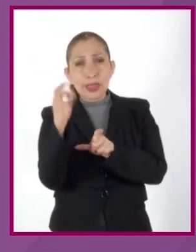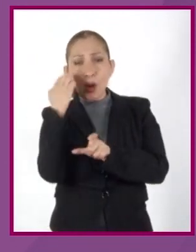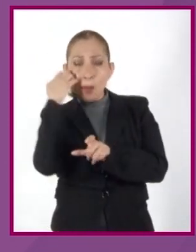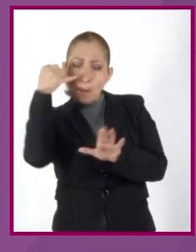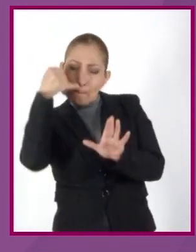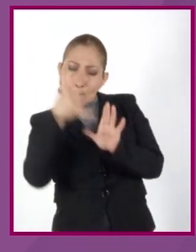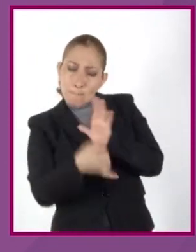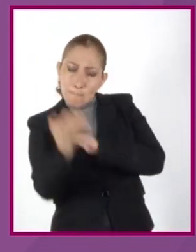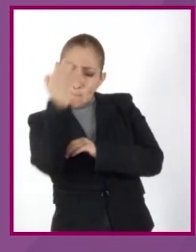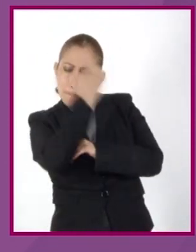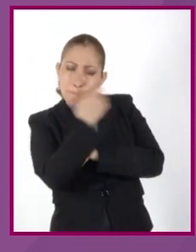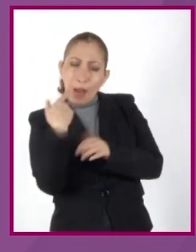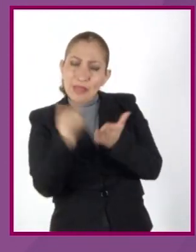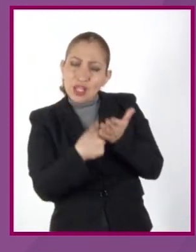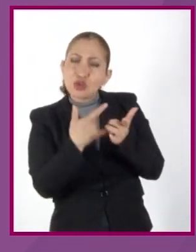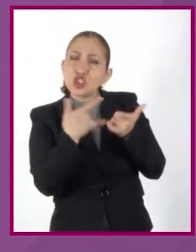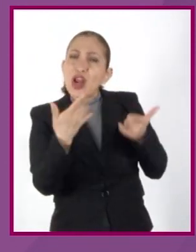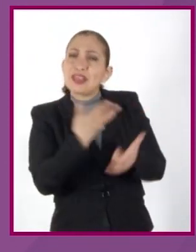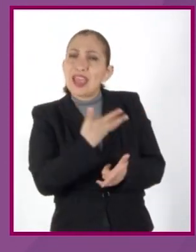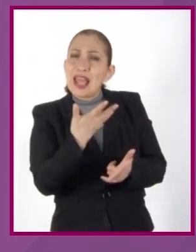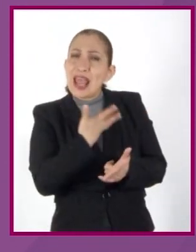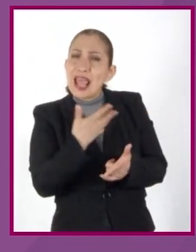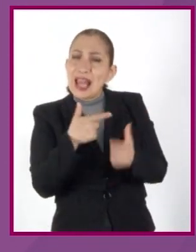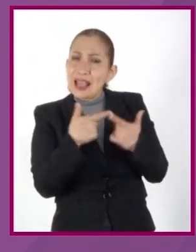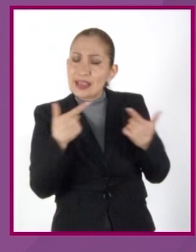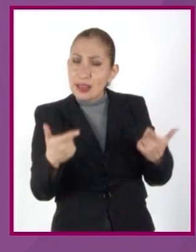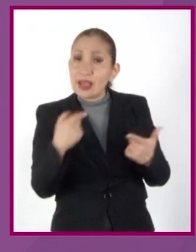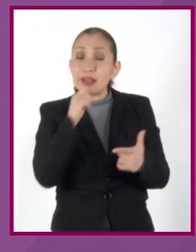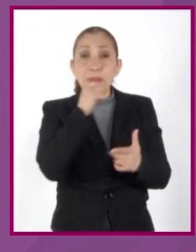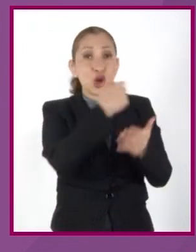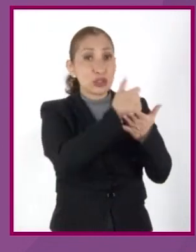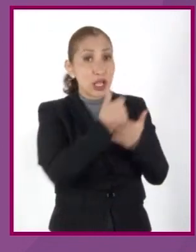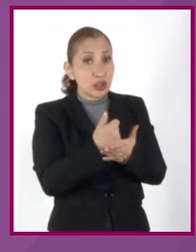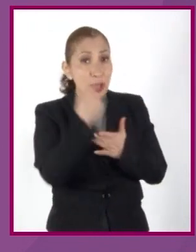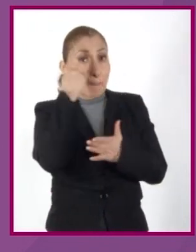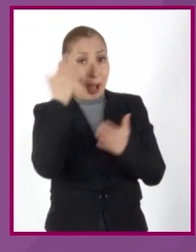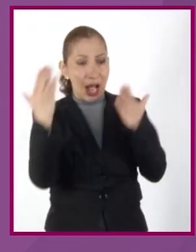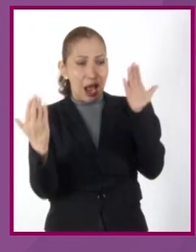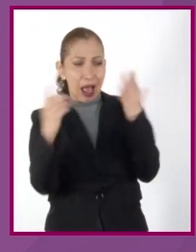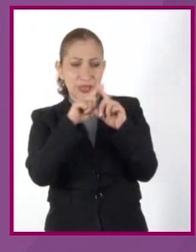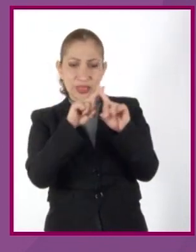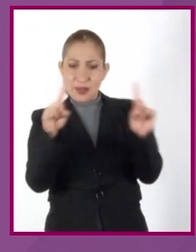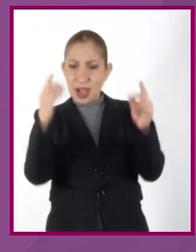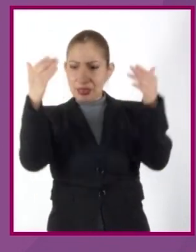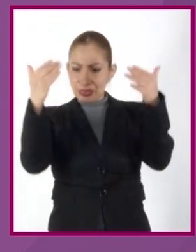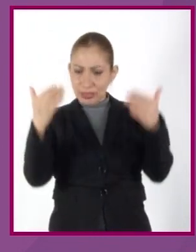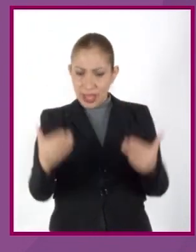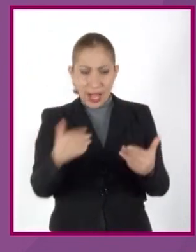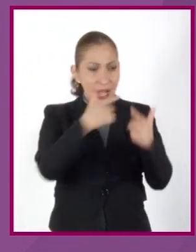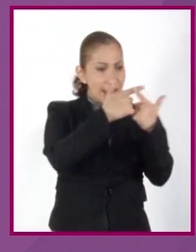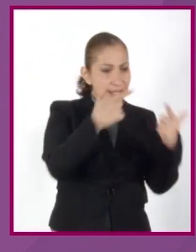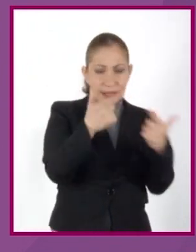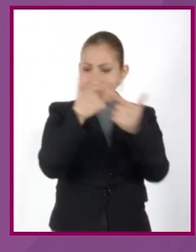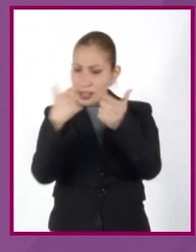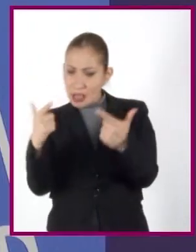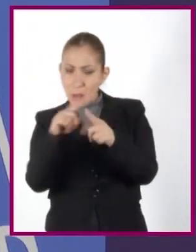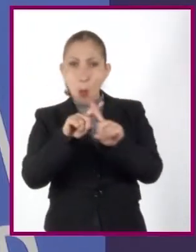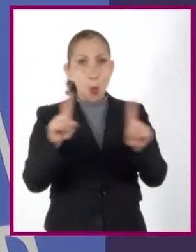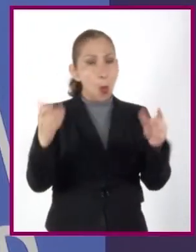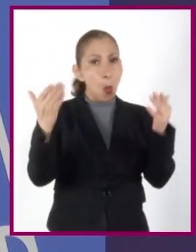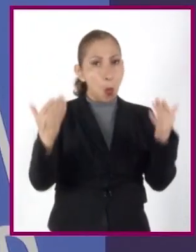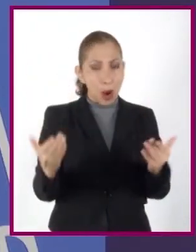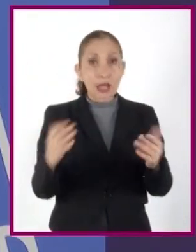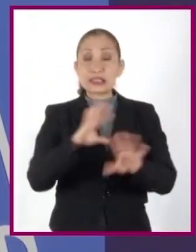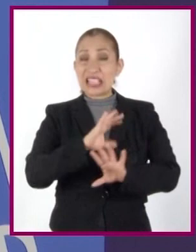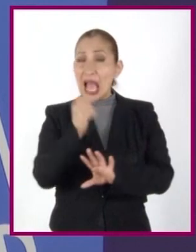trasfondo histórico de las leyendas. Yo pienso que también nos sirve para comparar las diferencias entre una leyenda y otra.